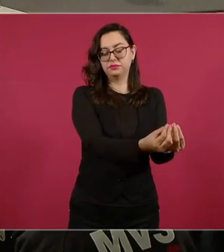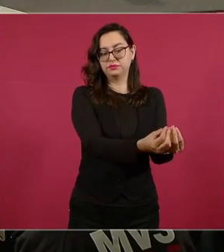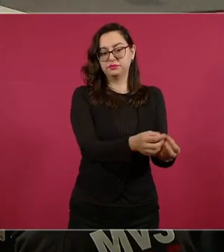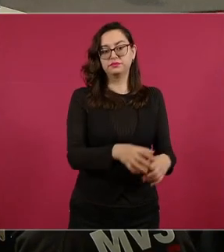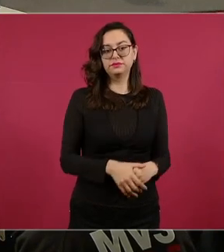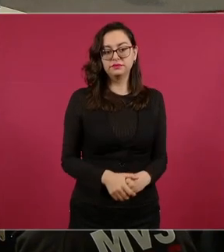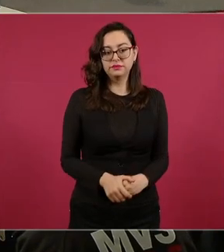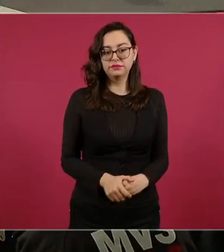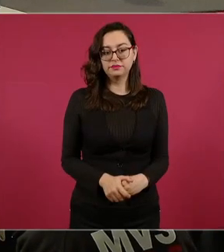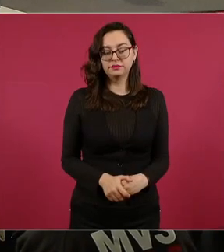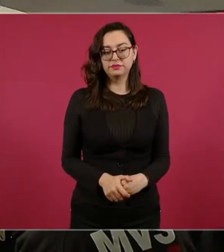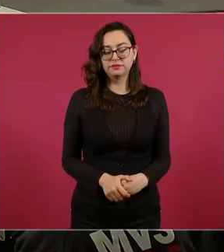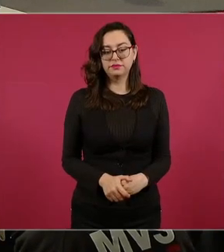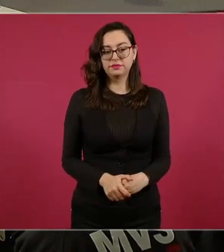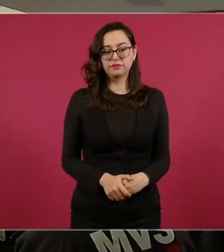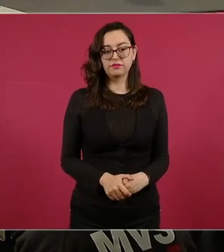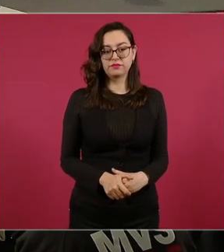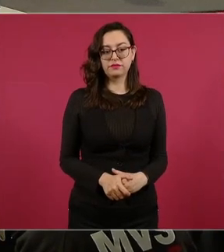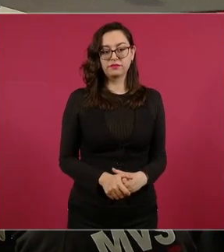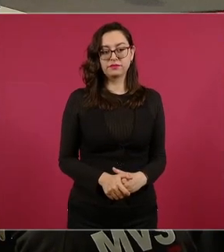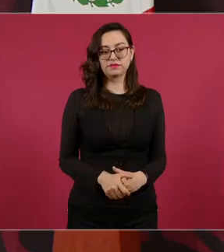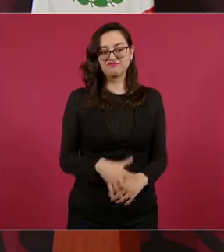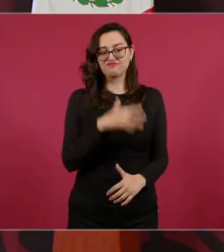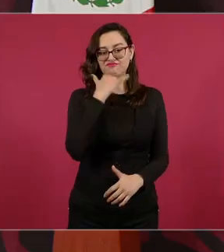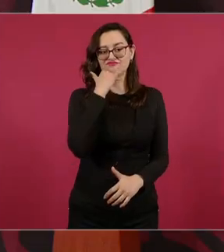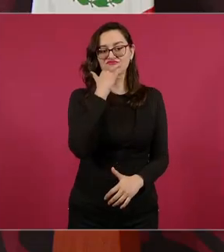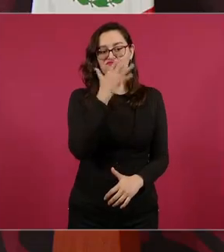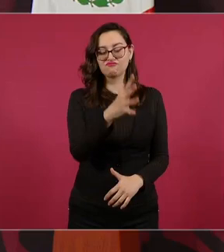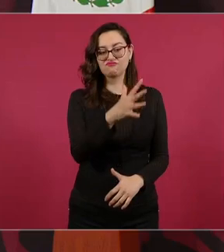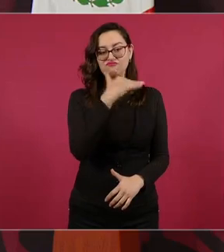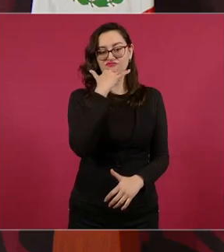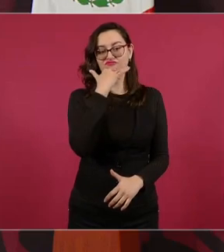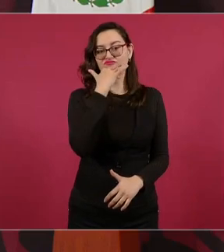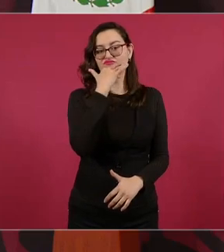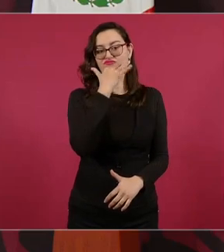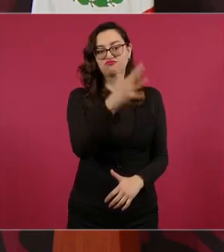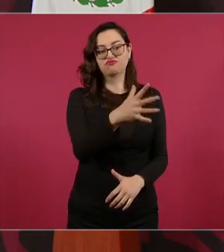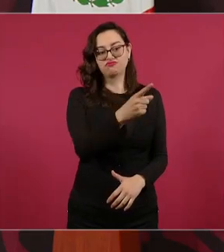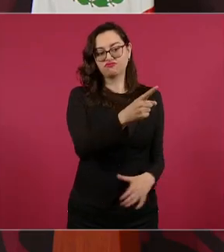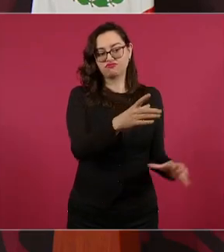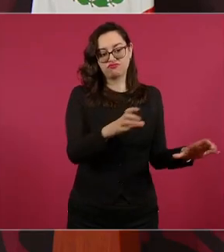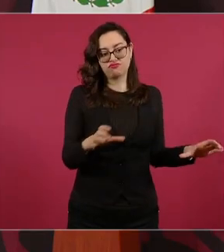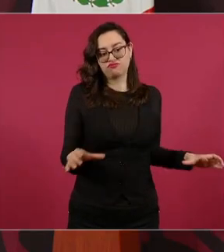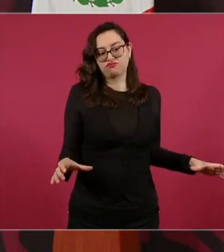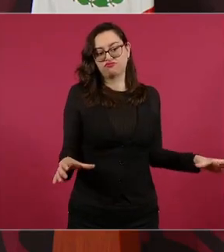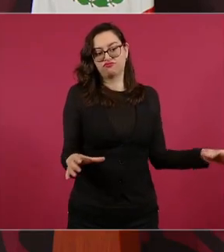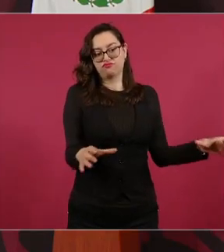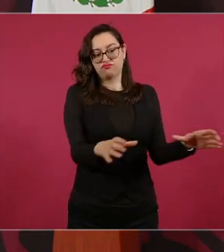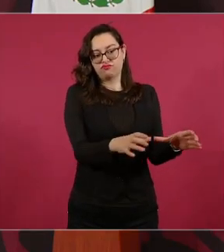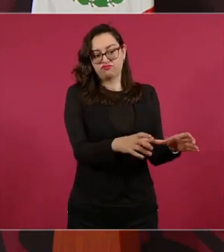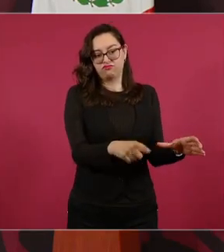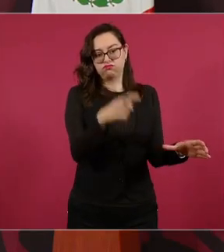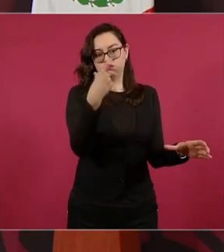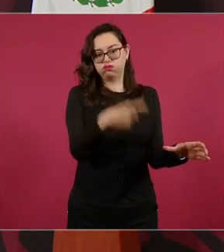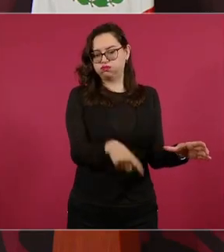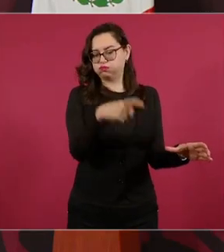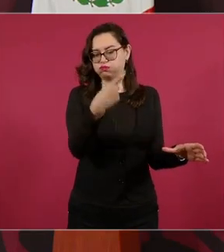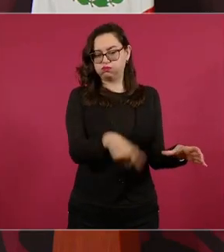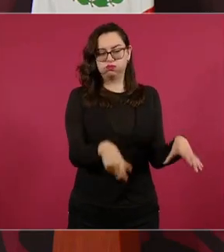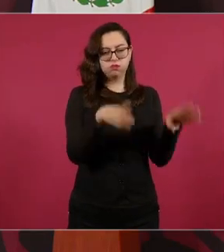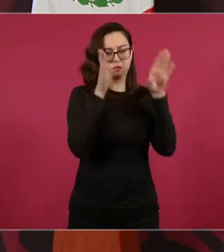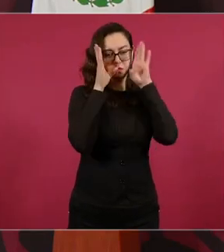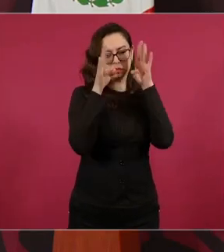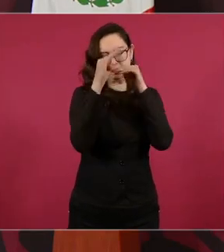y muy corruptos los oligarcas, los conservadores, muy